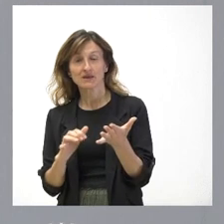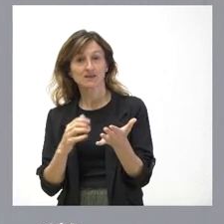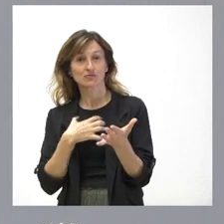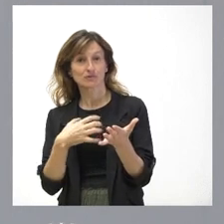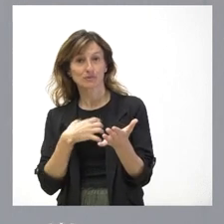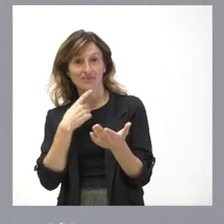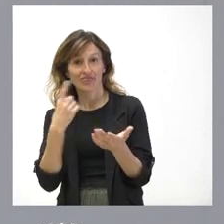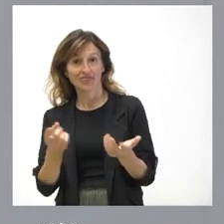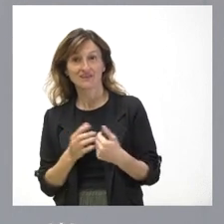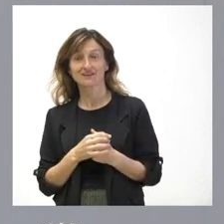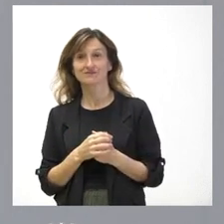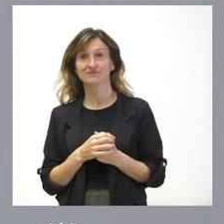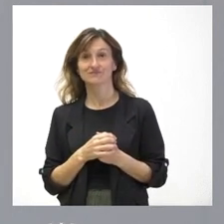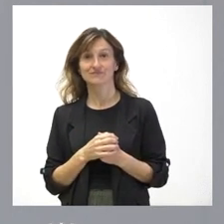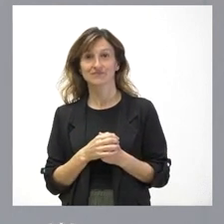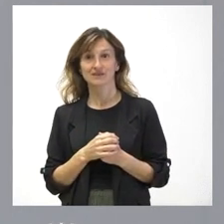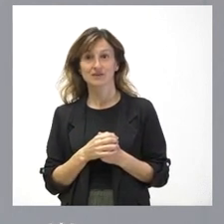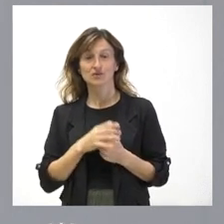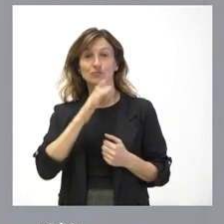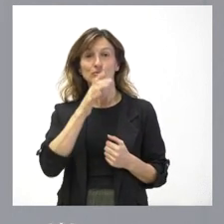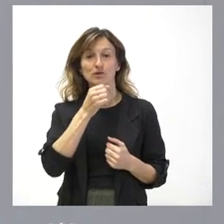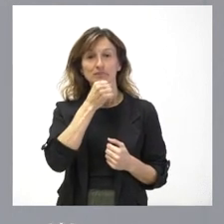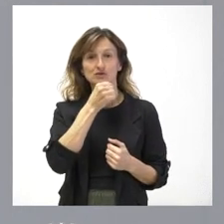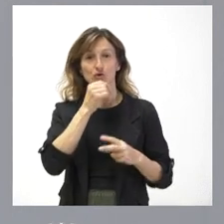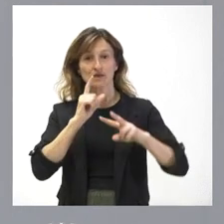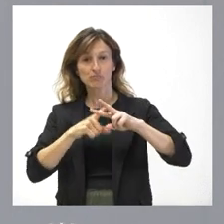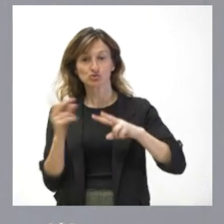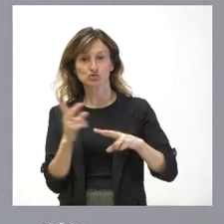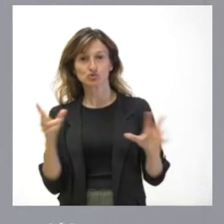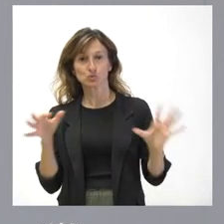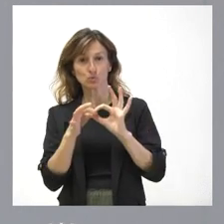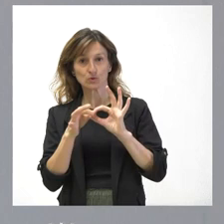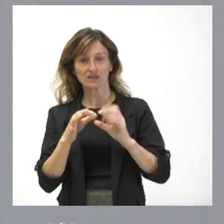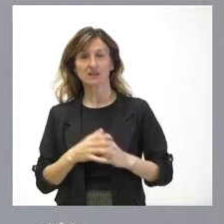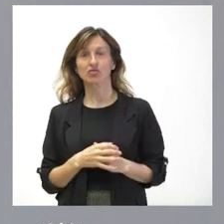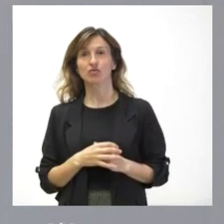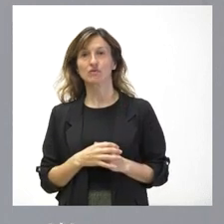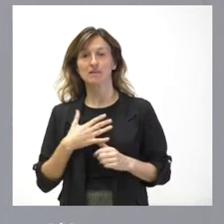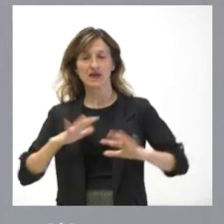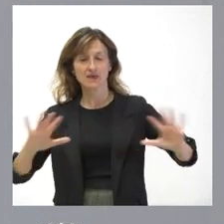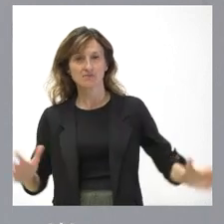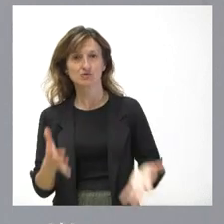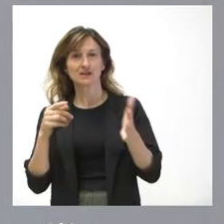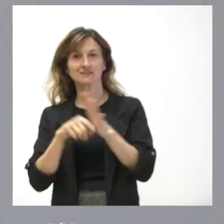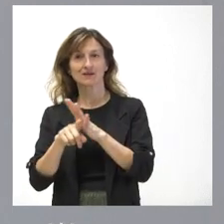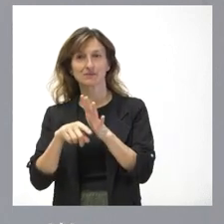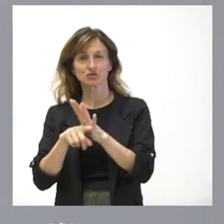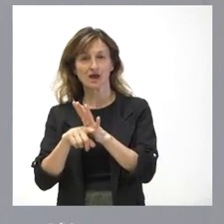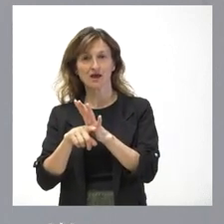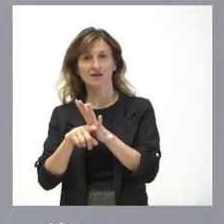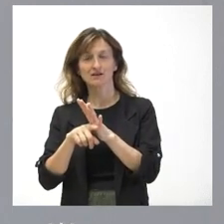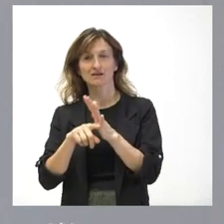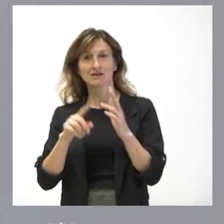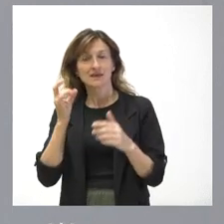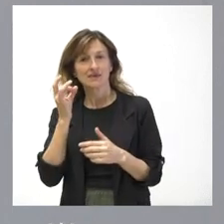del consejo consultivo porque psoe y se han Unido en una alianza para impulsar la tramitación de esta